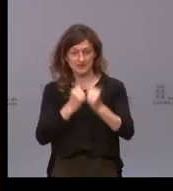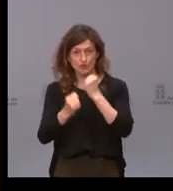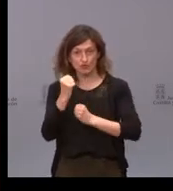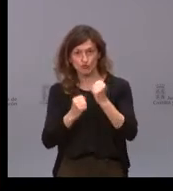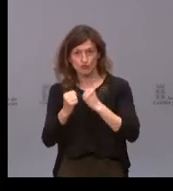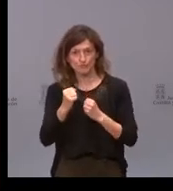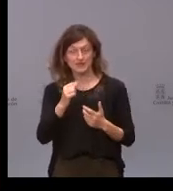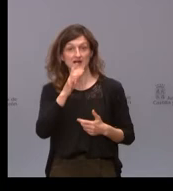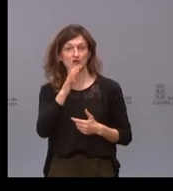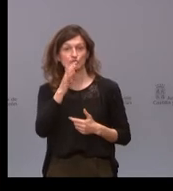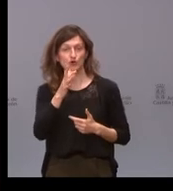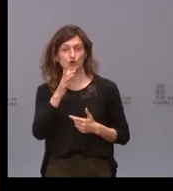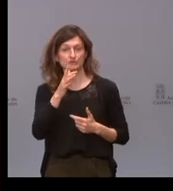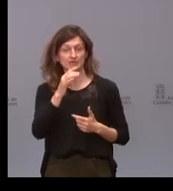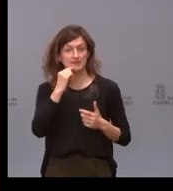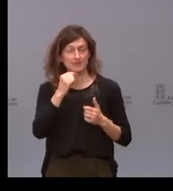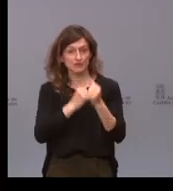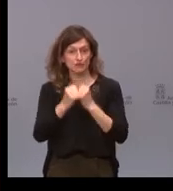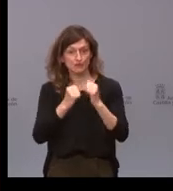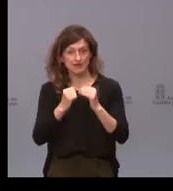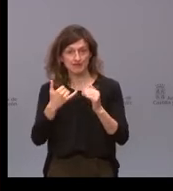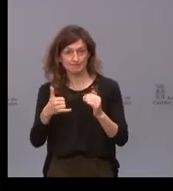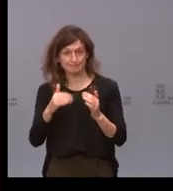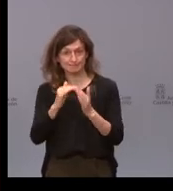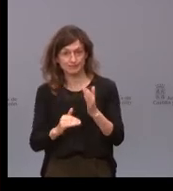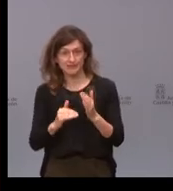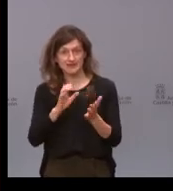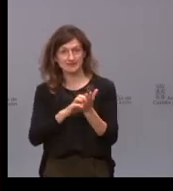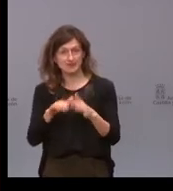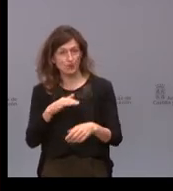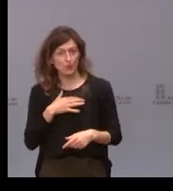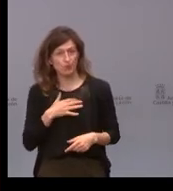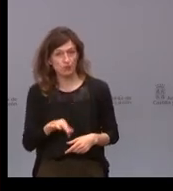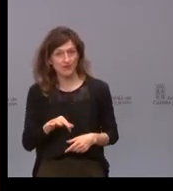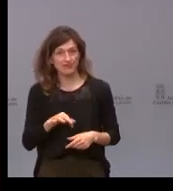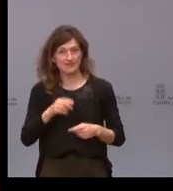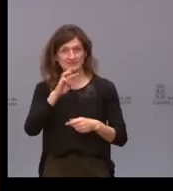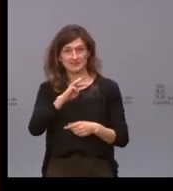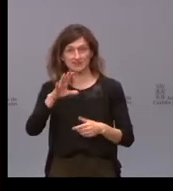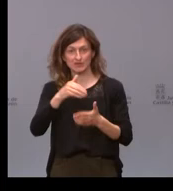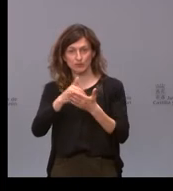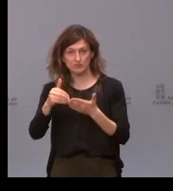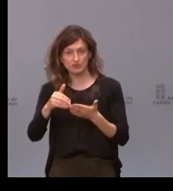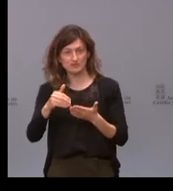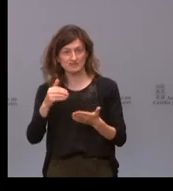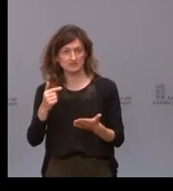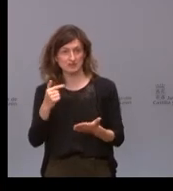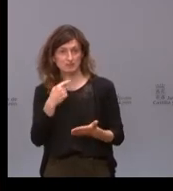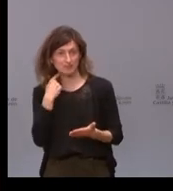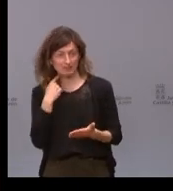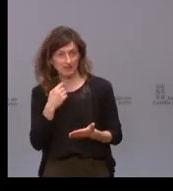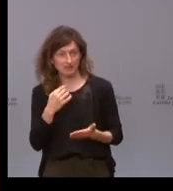economía sigue a la baja castilla y león se puede permitir renunciar a esos 35 millones no sé si se trató también